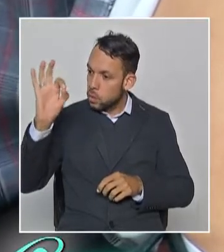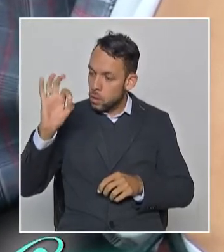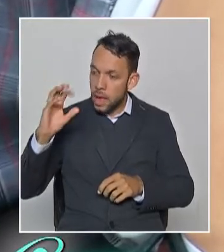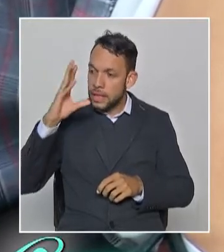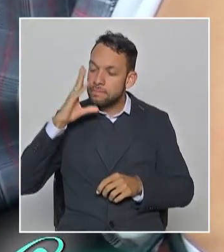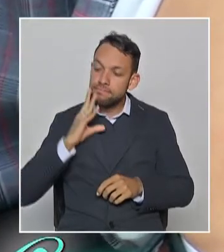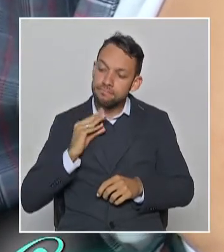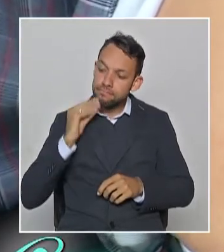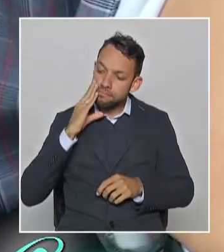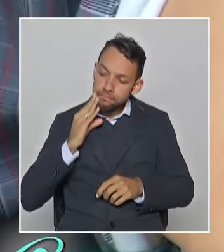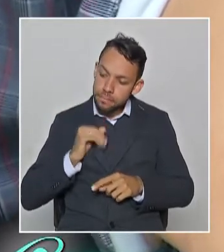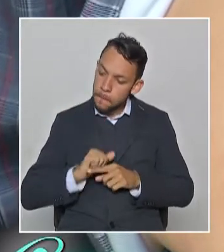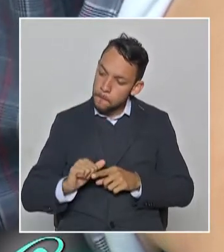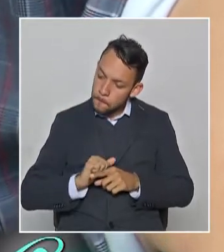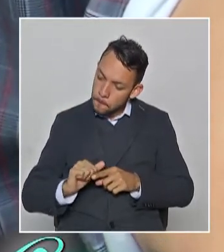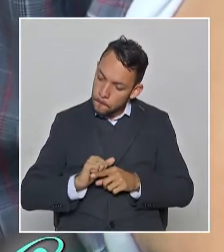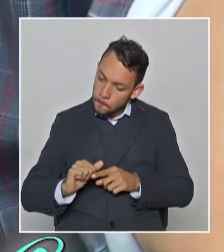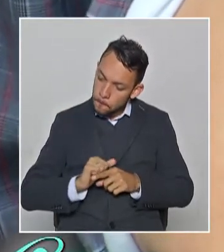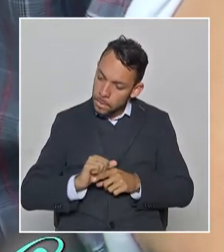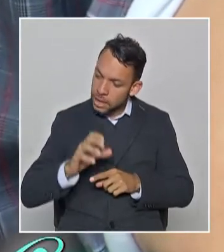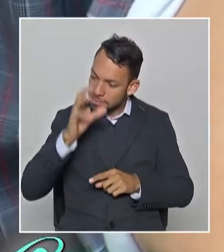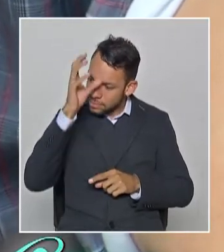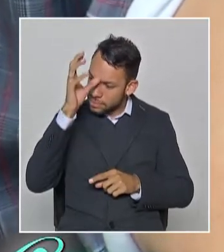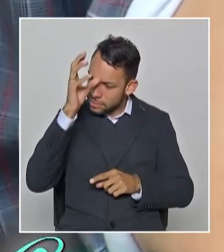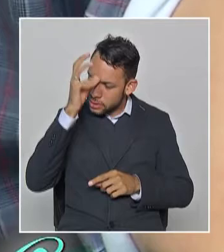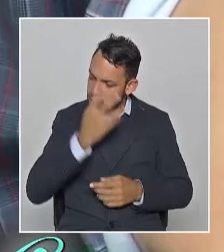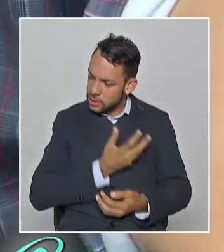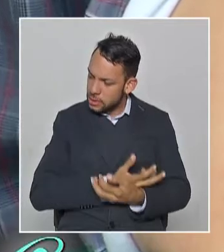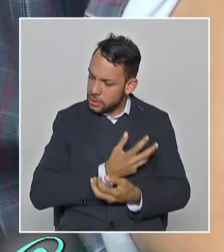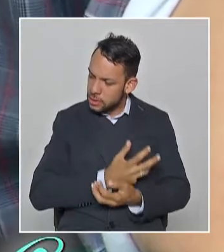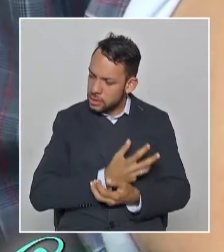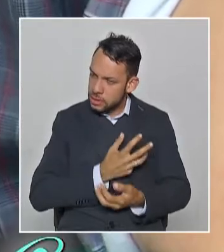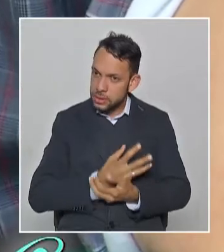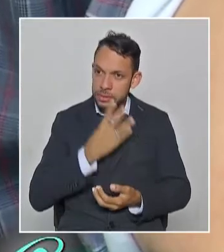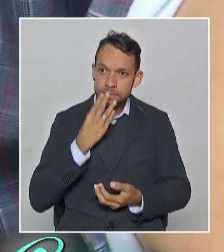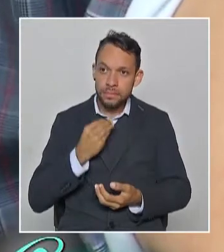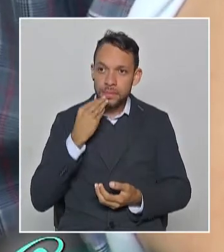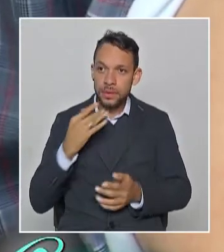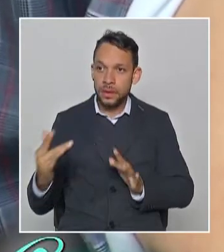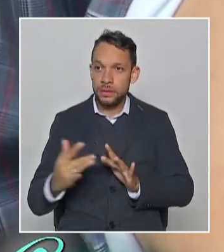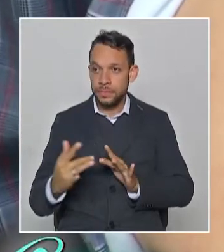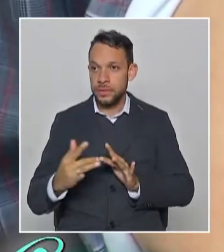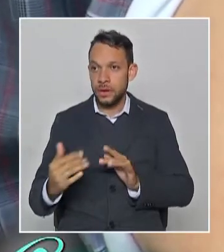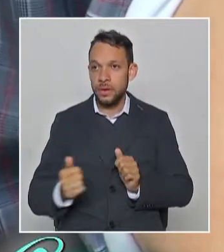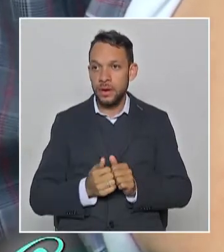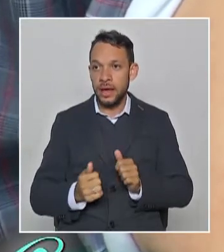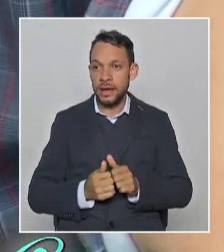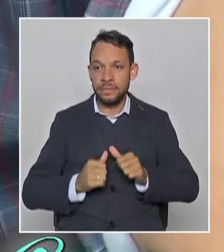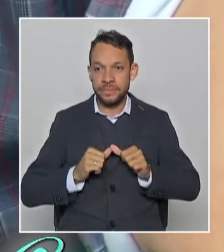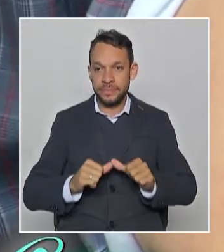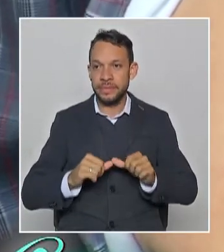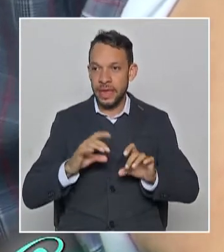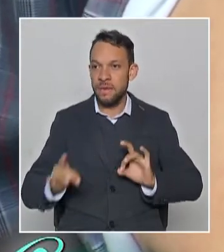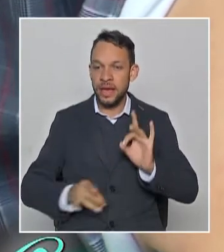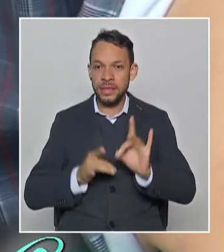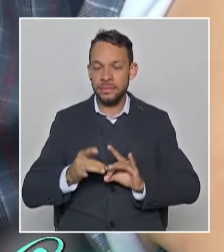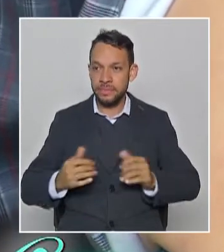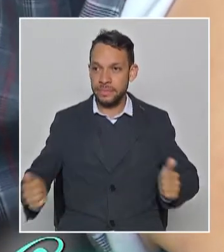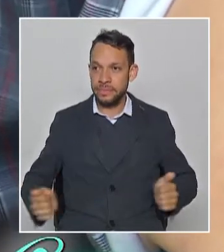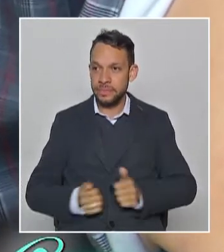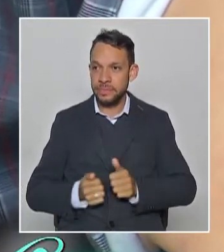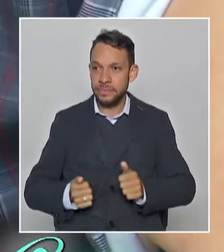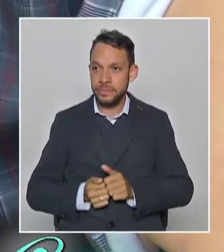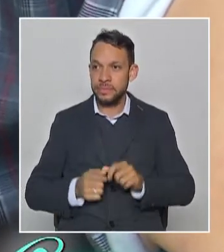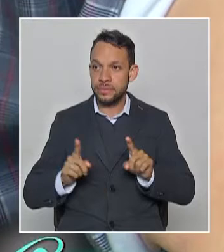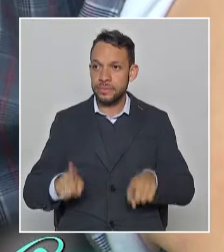hay estudio, hay conocimiento, hay ciencia. Esto no es nada empírico. Quiero que busquen en YouTube tratamiento del SIDA